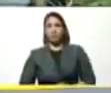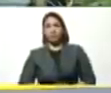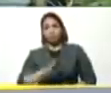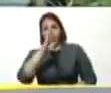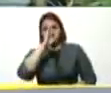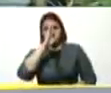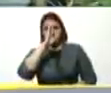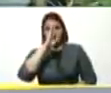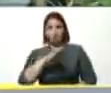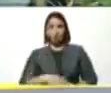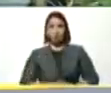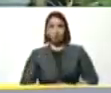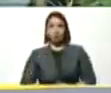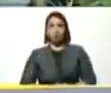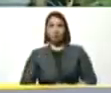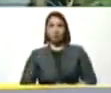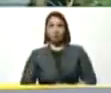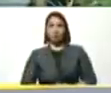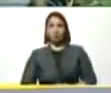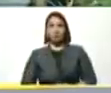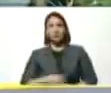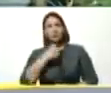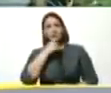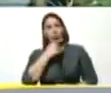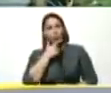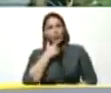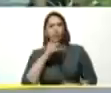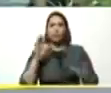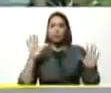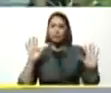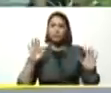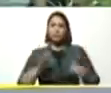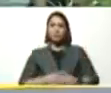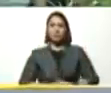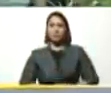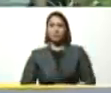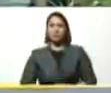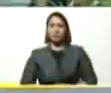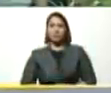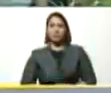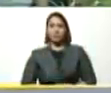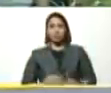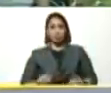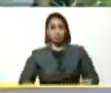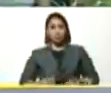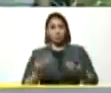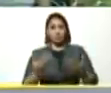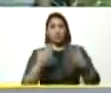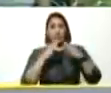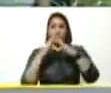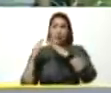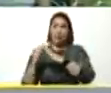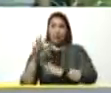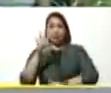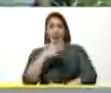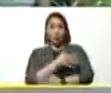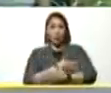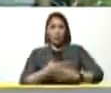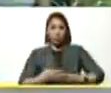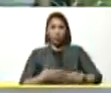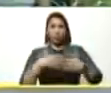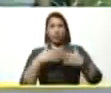Barinas. Qué bonito sería ir a entregar la vivienda 5 millones en